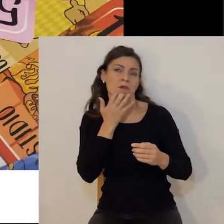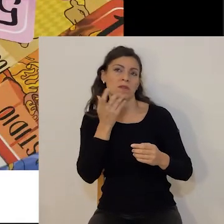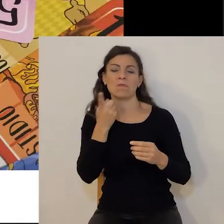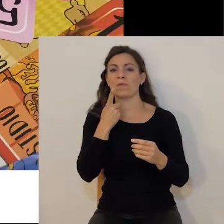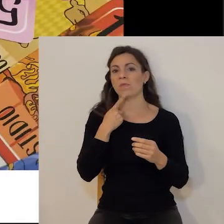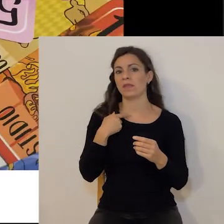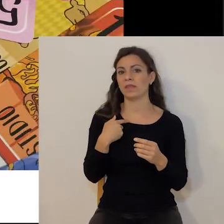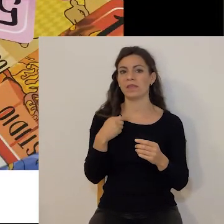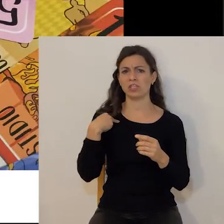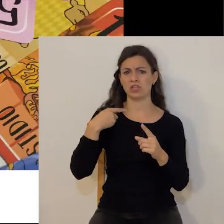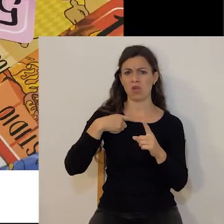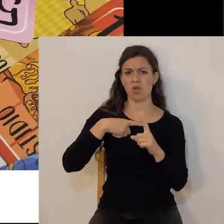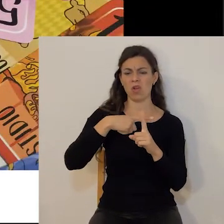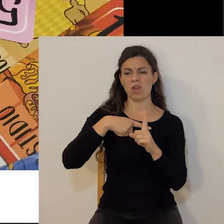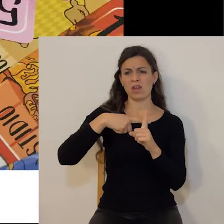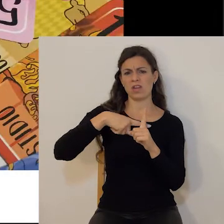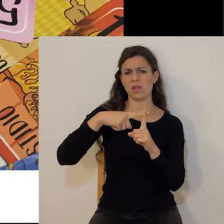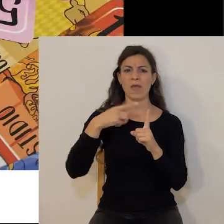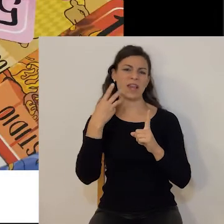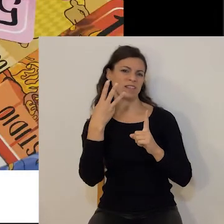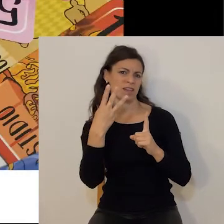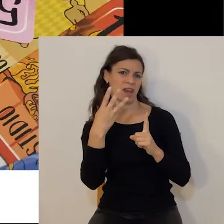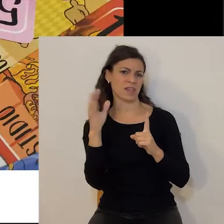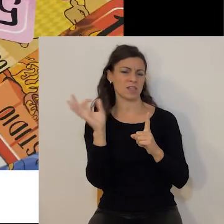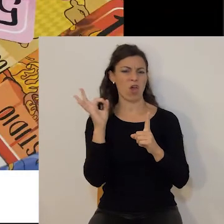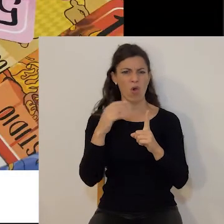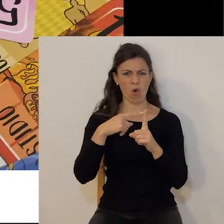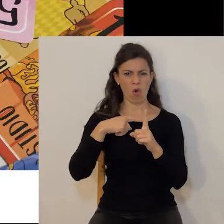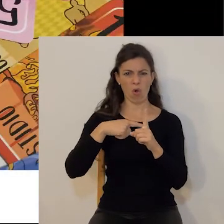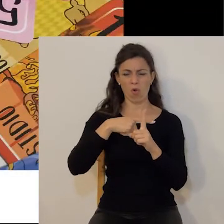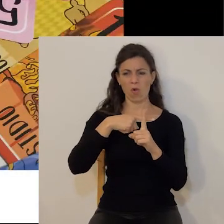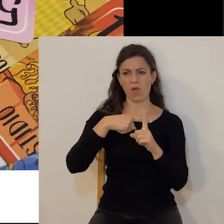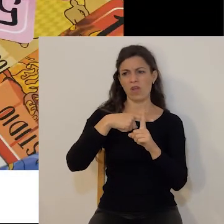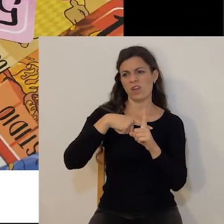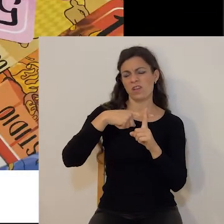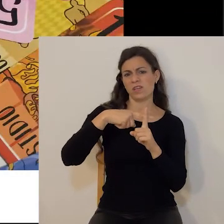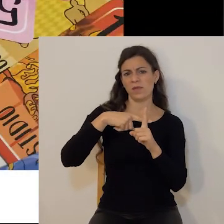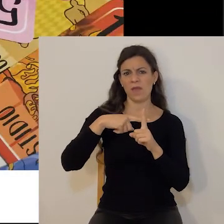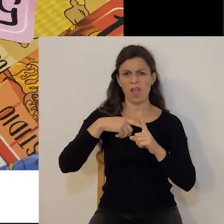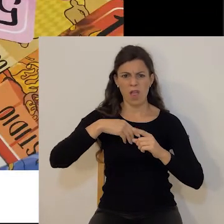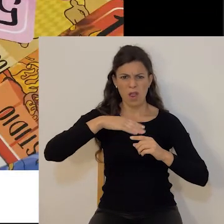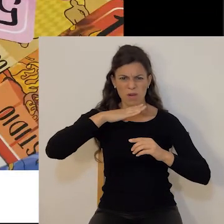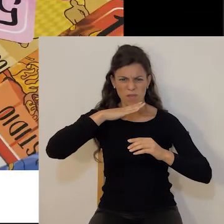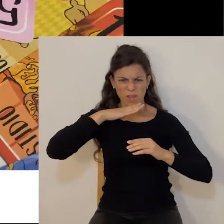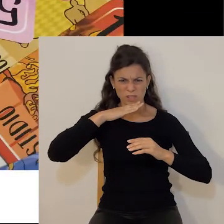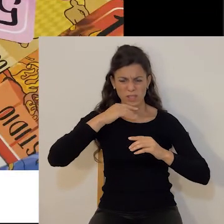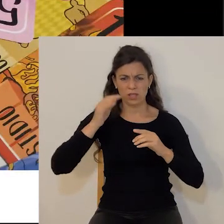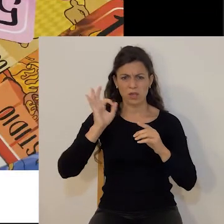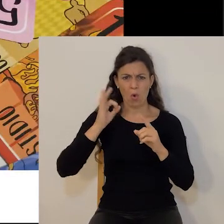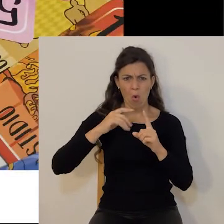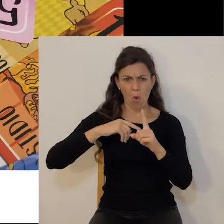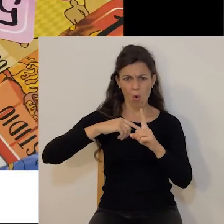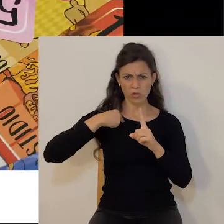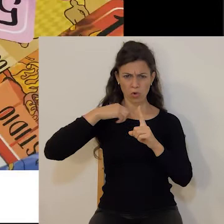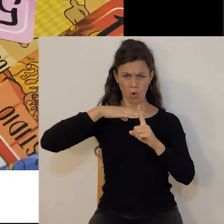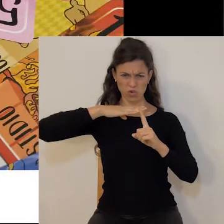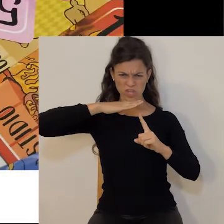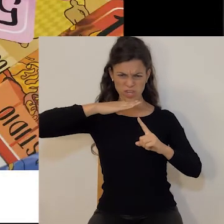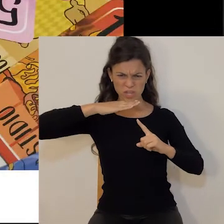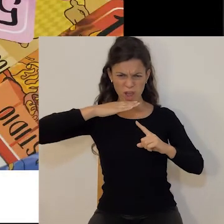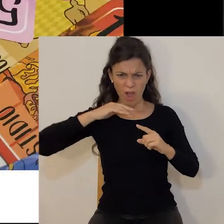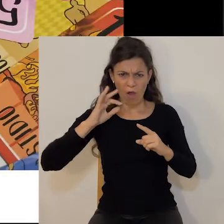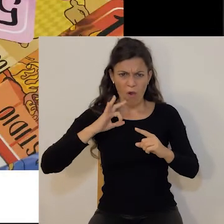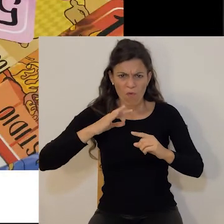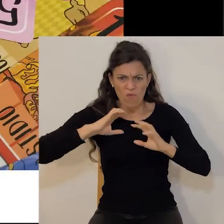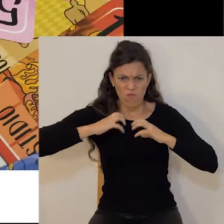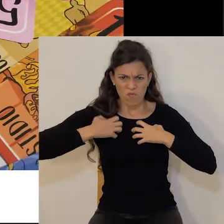nivel 3, o estoy con nivel fastidio, estoy subiendo al enfado, o ya tengo ira, tengo